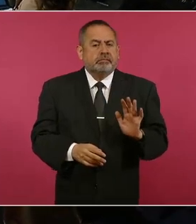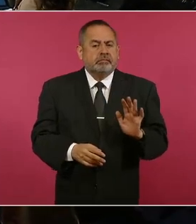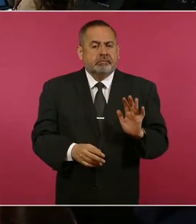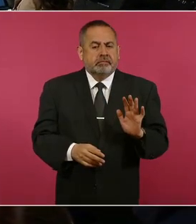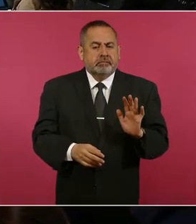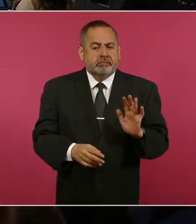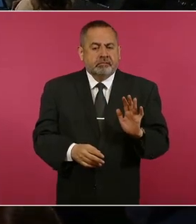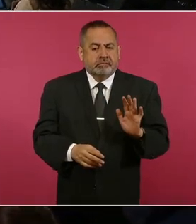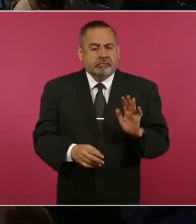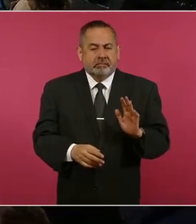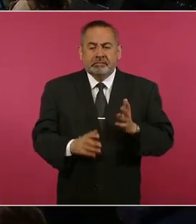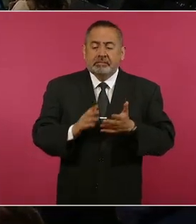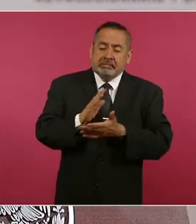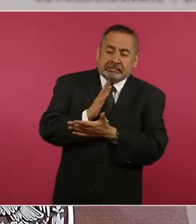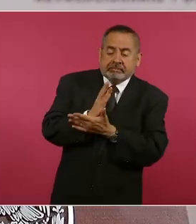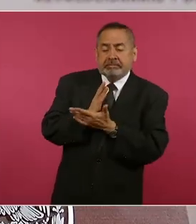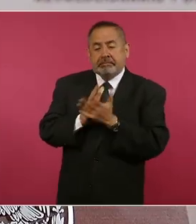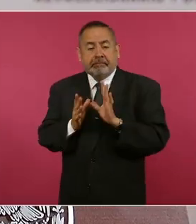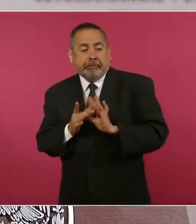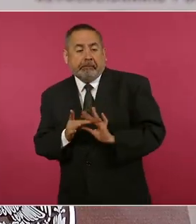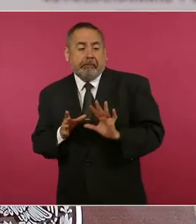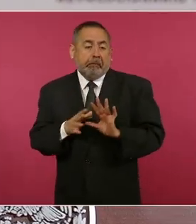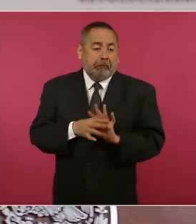que no haya medias tintas,